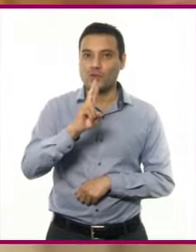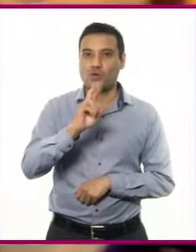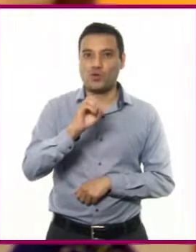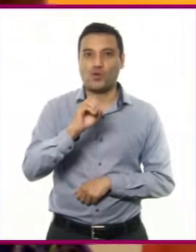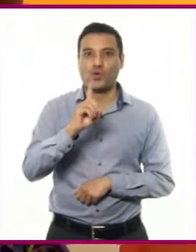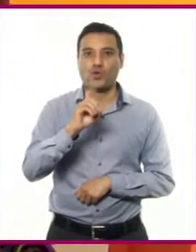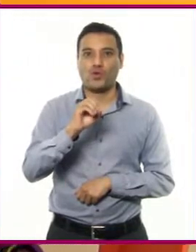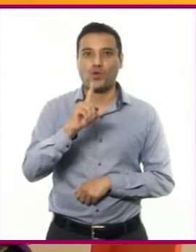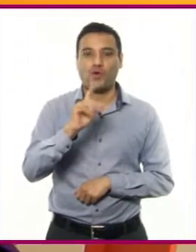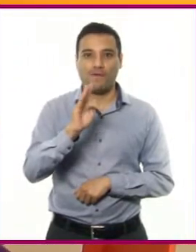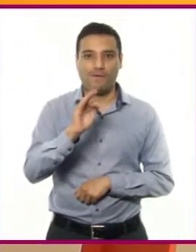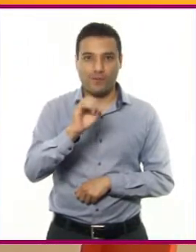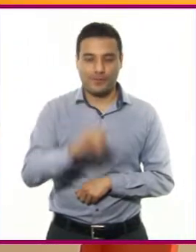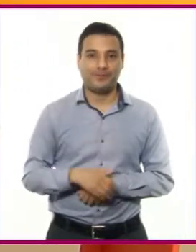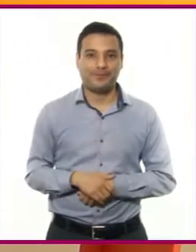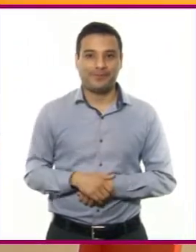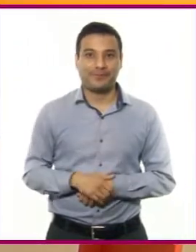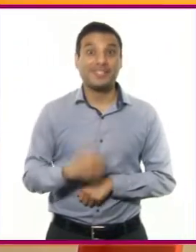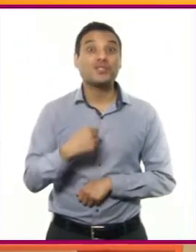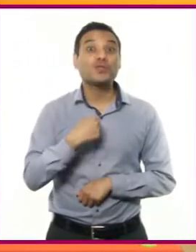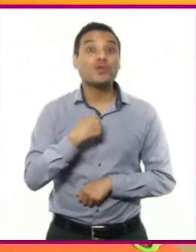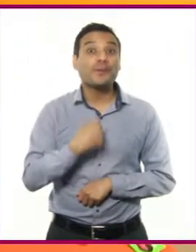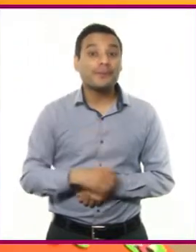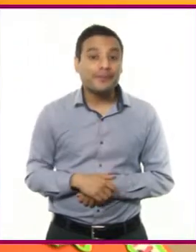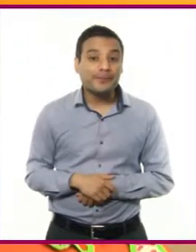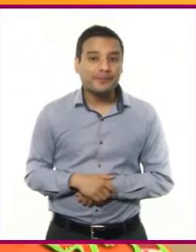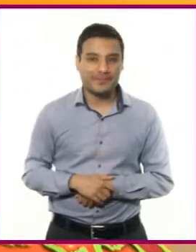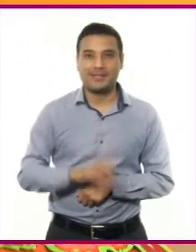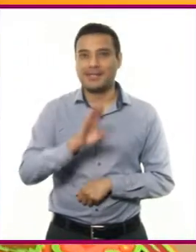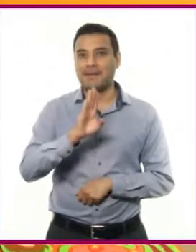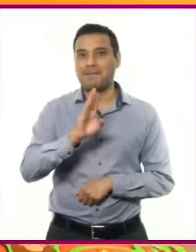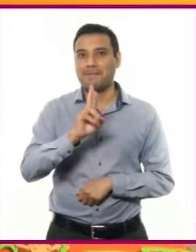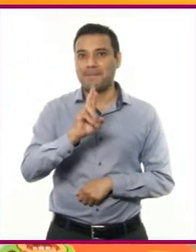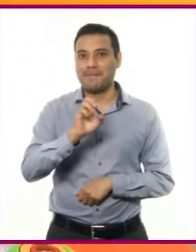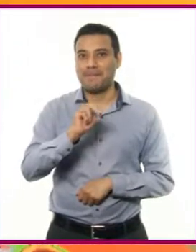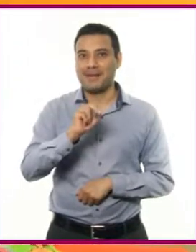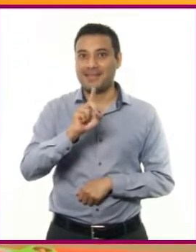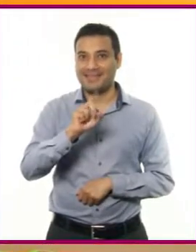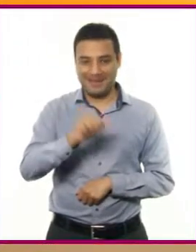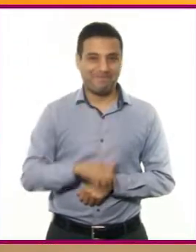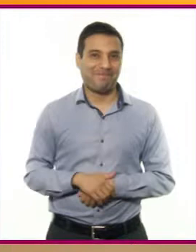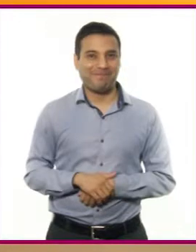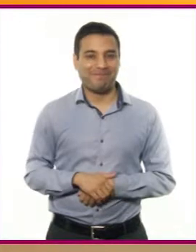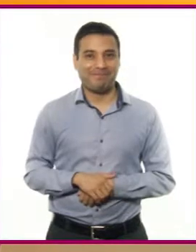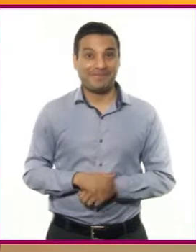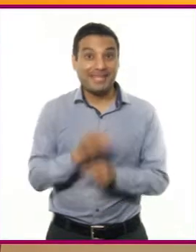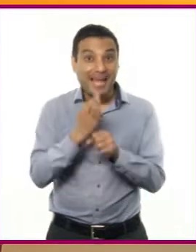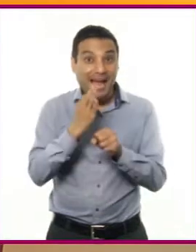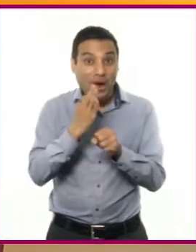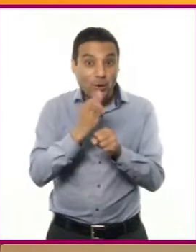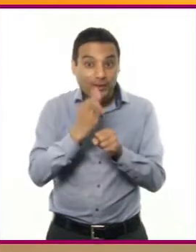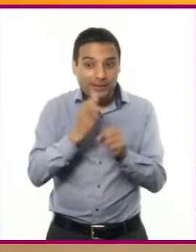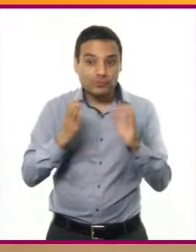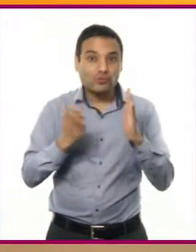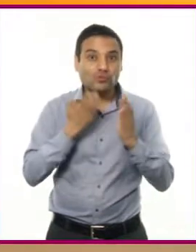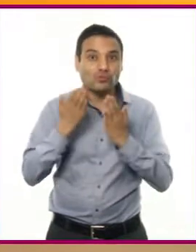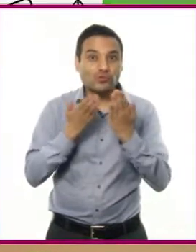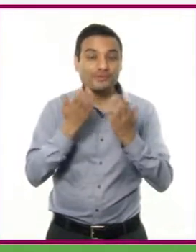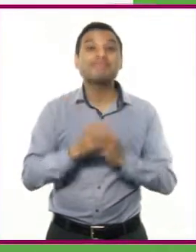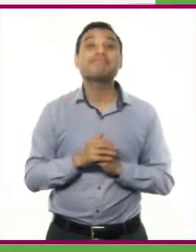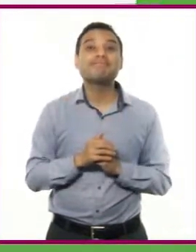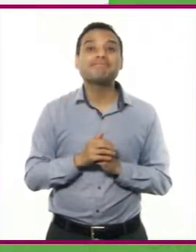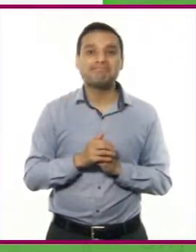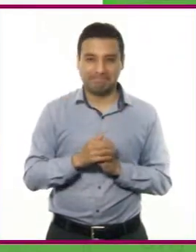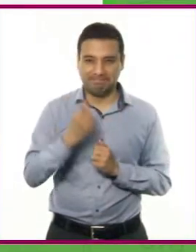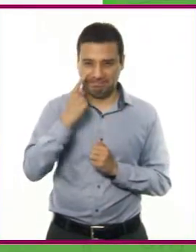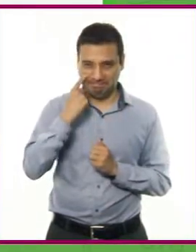Mejía. Y yo, la profesora Brenda Ramírez Sotel. En esta ocasión estudiaremos el aprendizaje